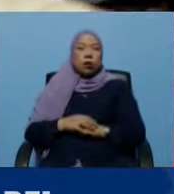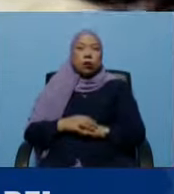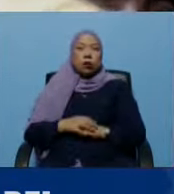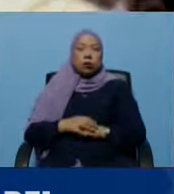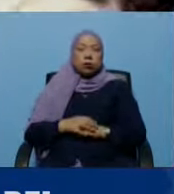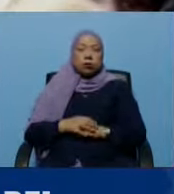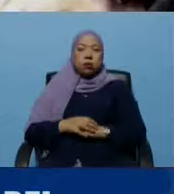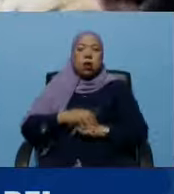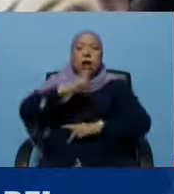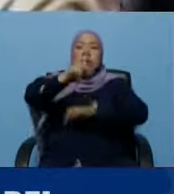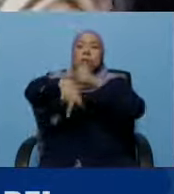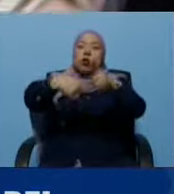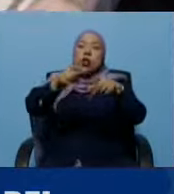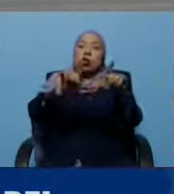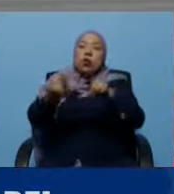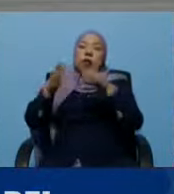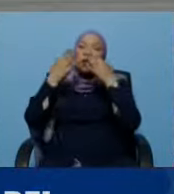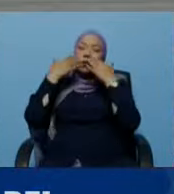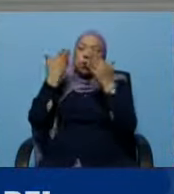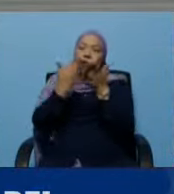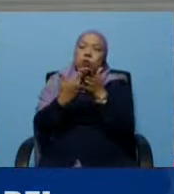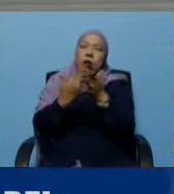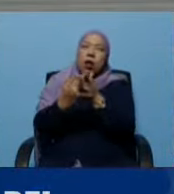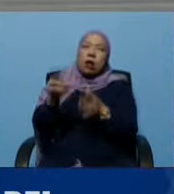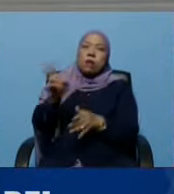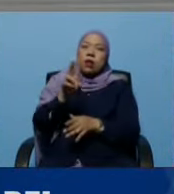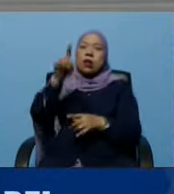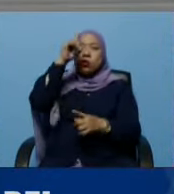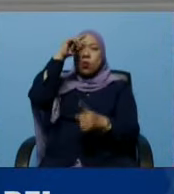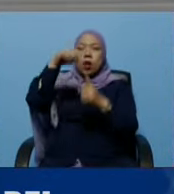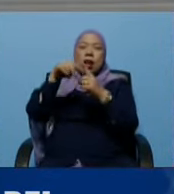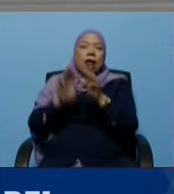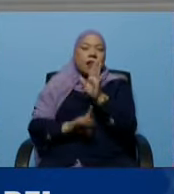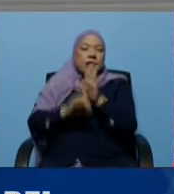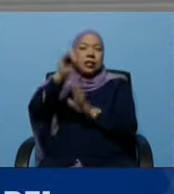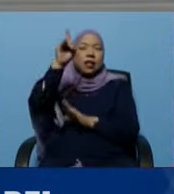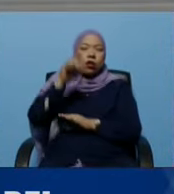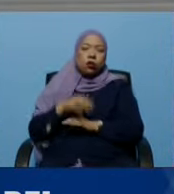Aquí está el proyecto de la Venezuela Potencia